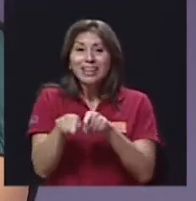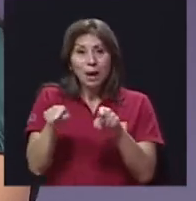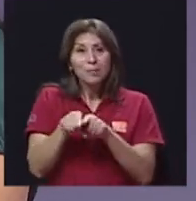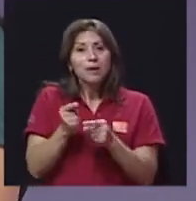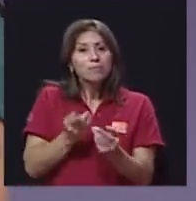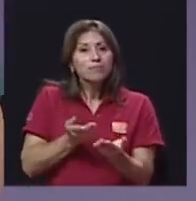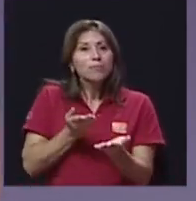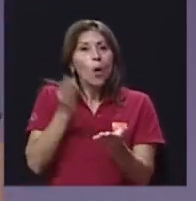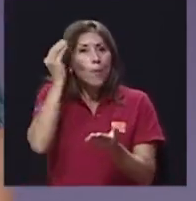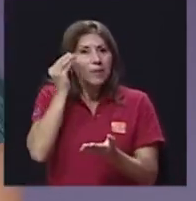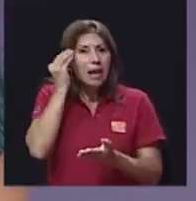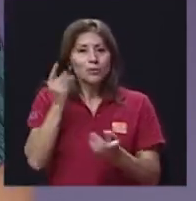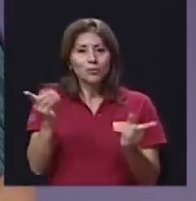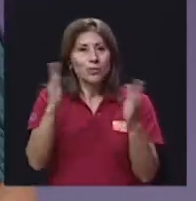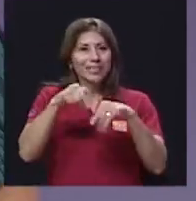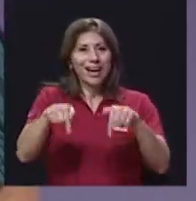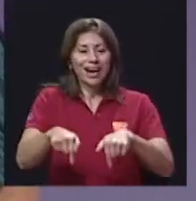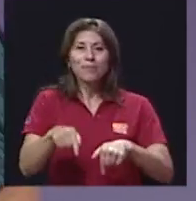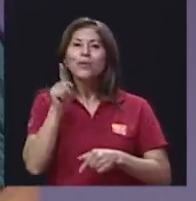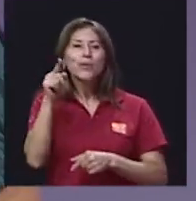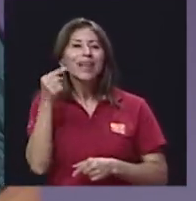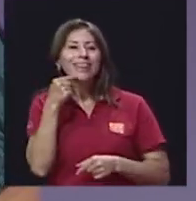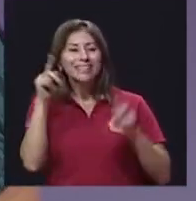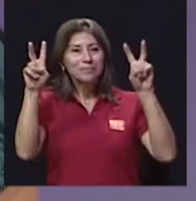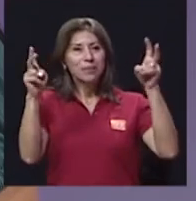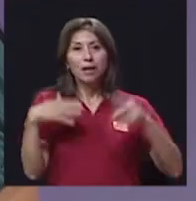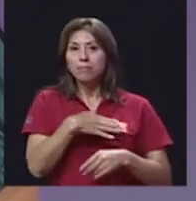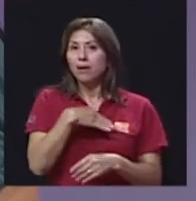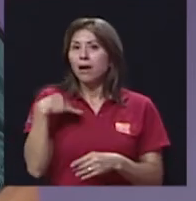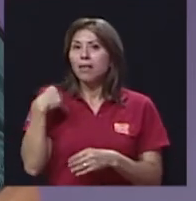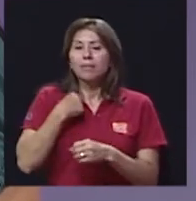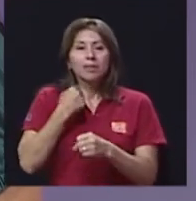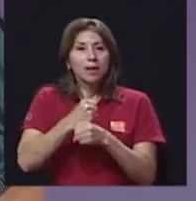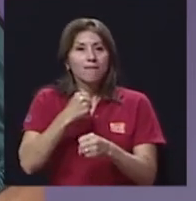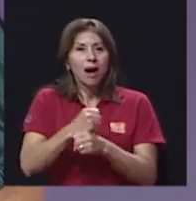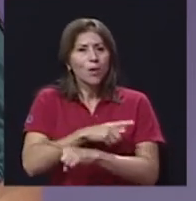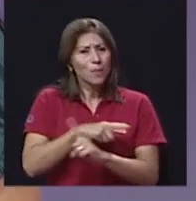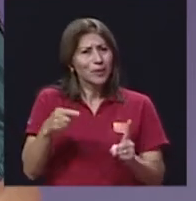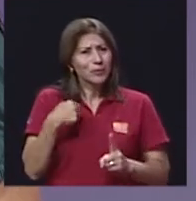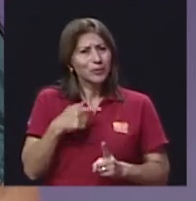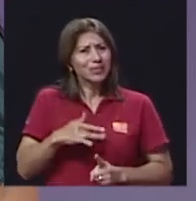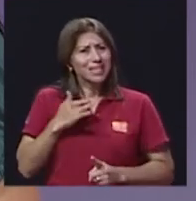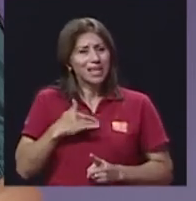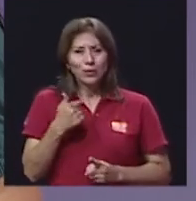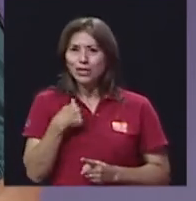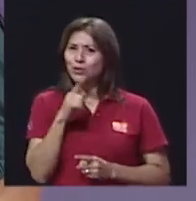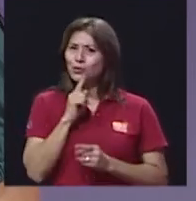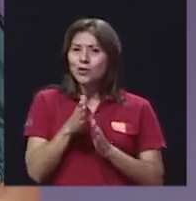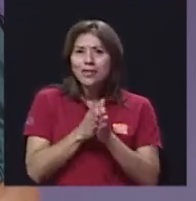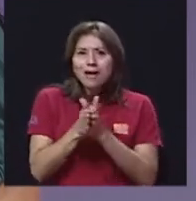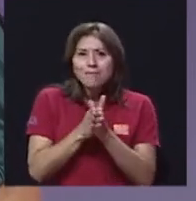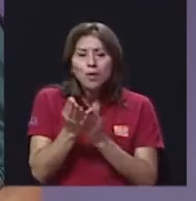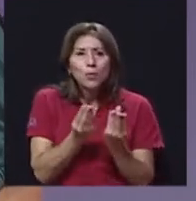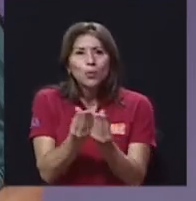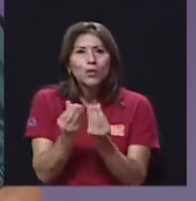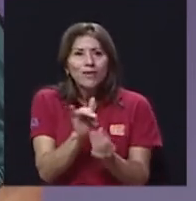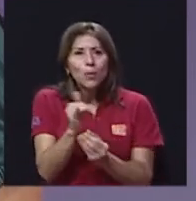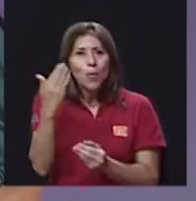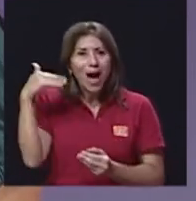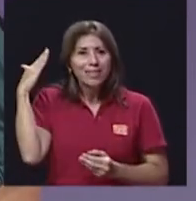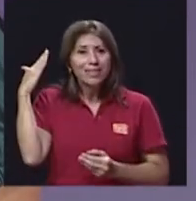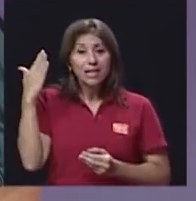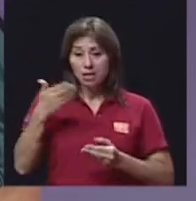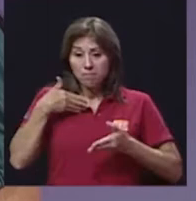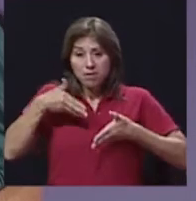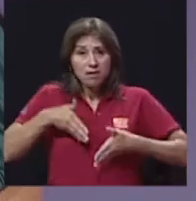están acá una vez les decía me encanta mi trabajo pero muy a menudo siento que ya no soy tan productiva como antes si mi niño se enferma y no me